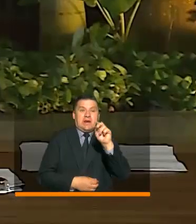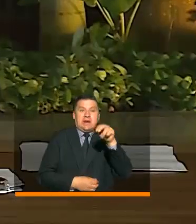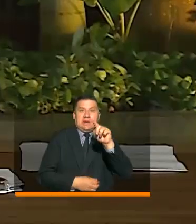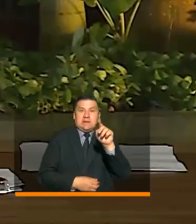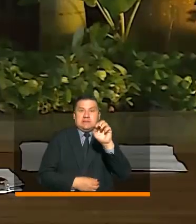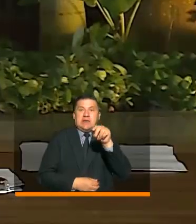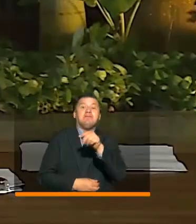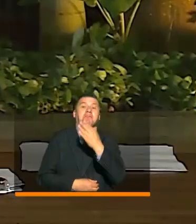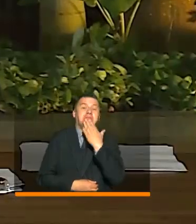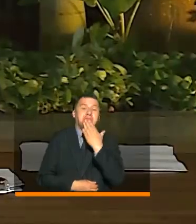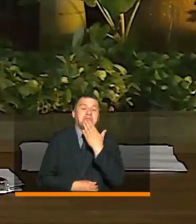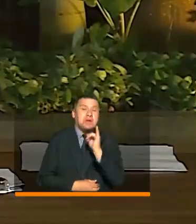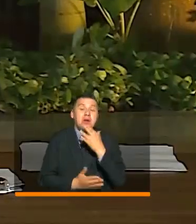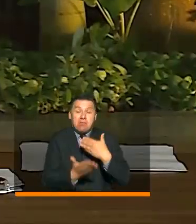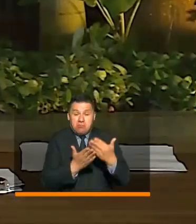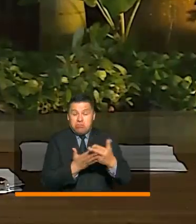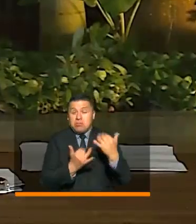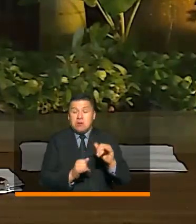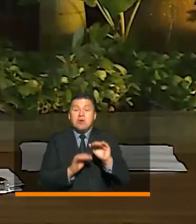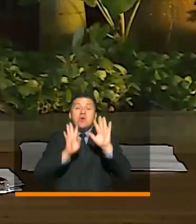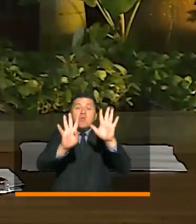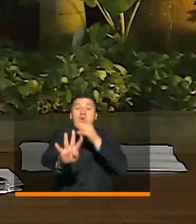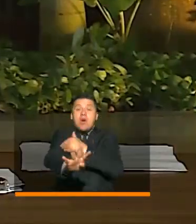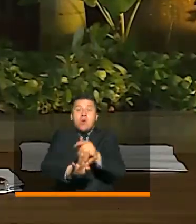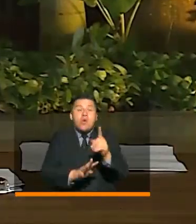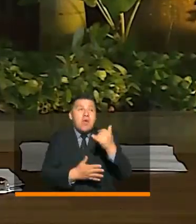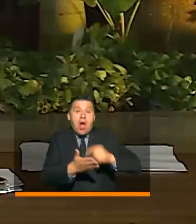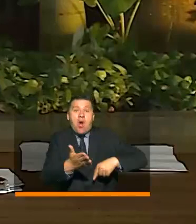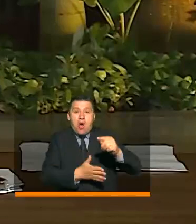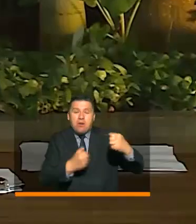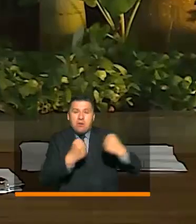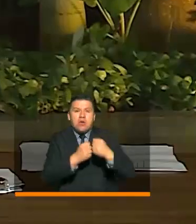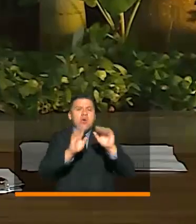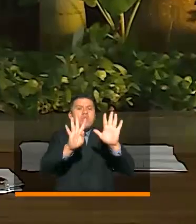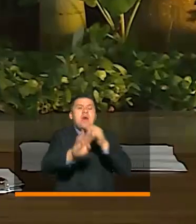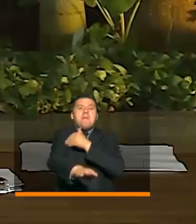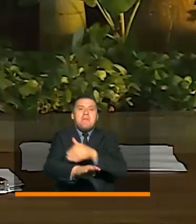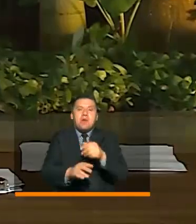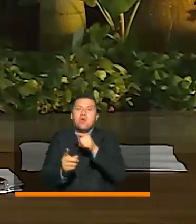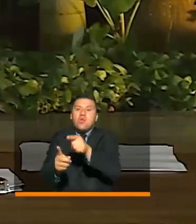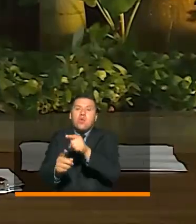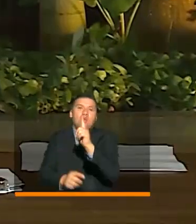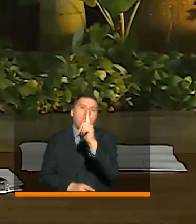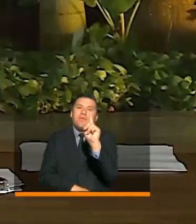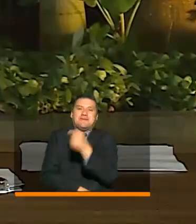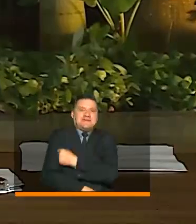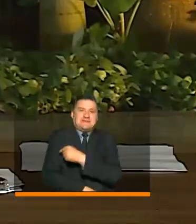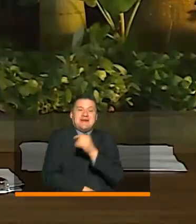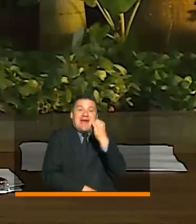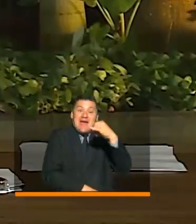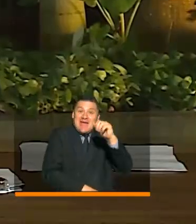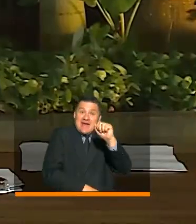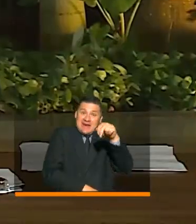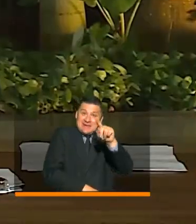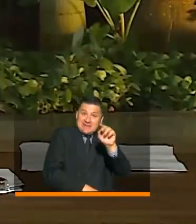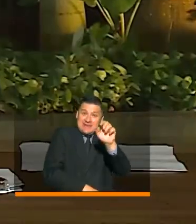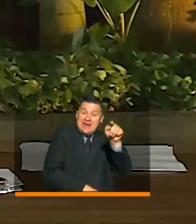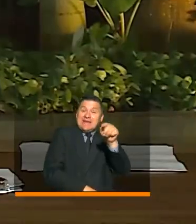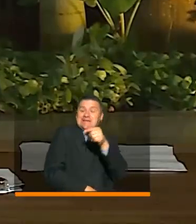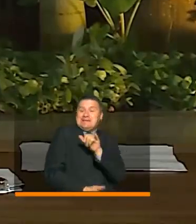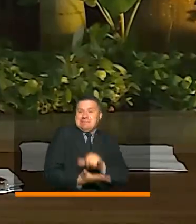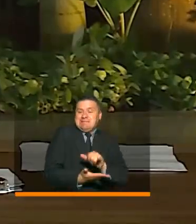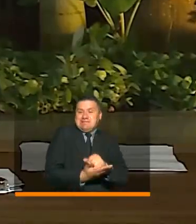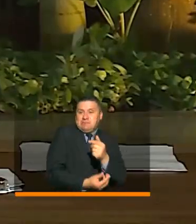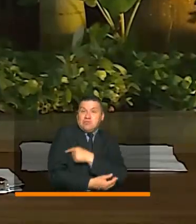país. Como lo hemos dicho, nosotros compramos 9 millones de dosis para 9 millones de colombianos. Es una sola dosis la que tiene esa vacuna.